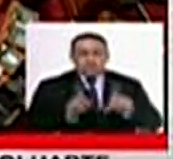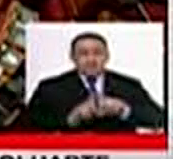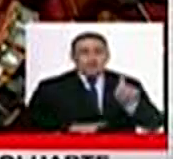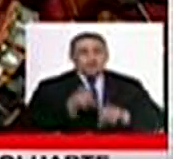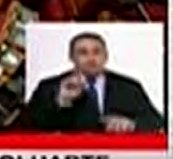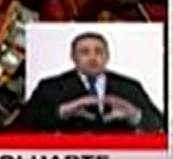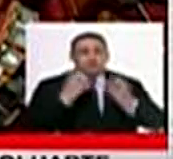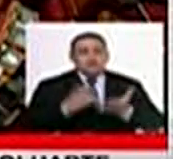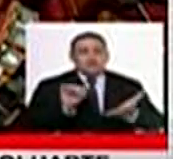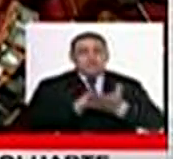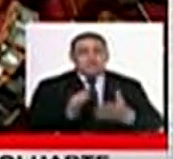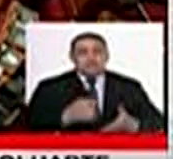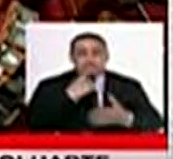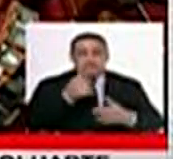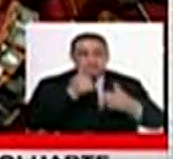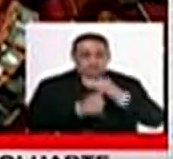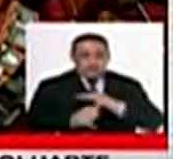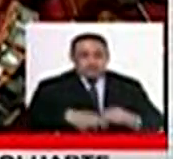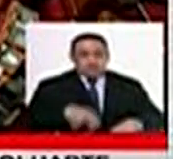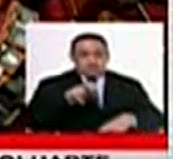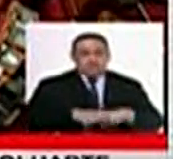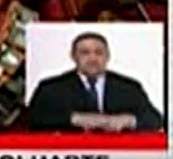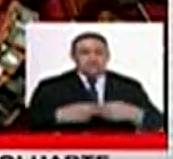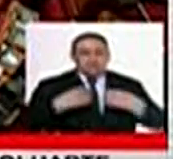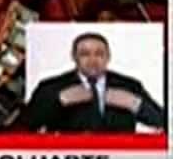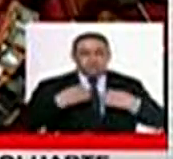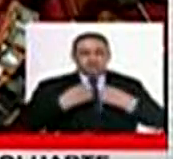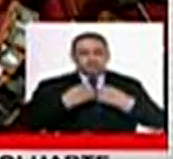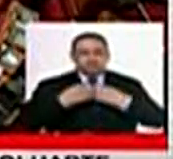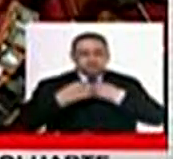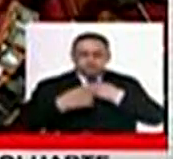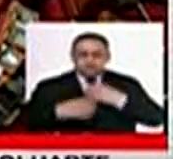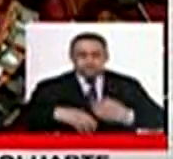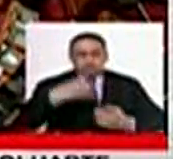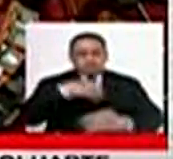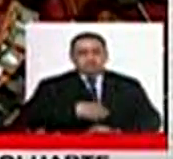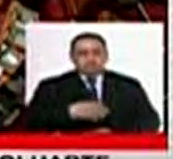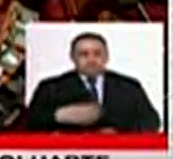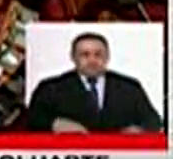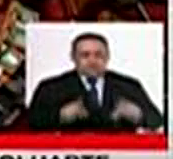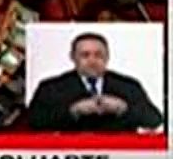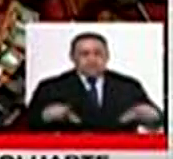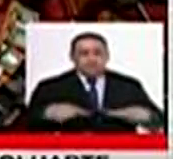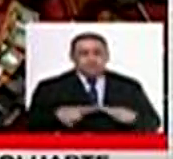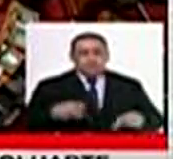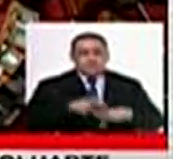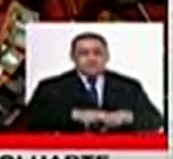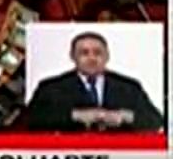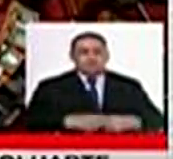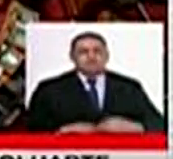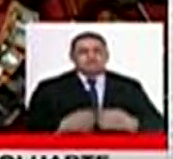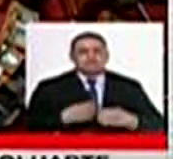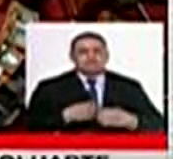con actos de corrupción, investigaciones en torno a actos de corrupción y la situación